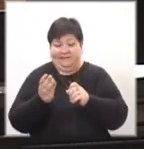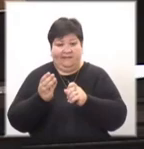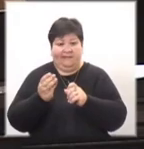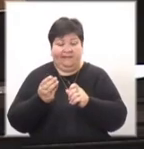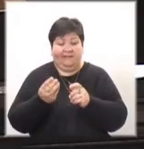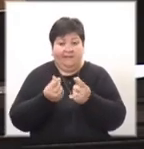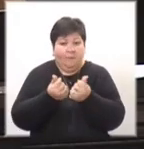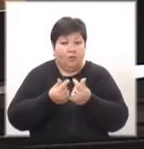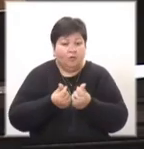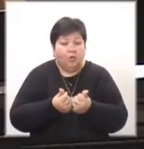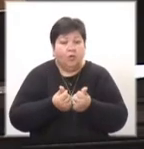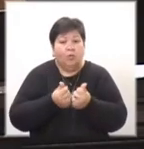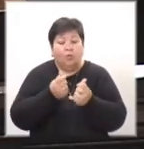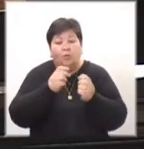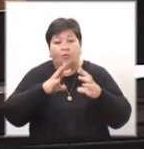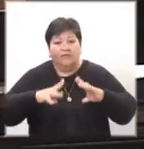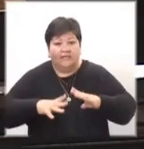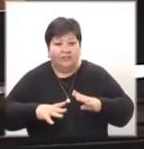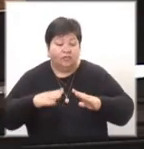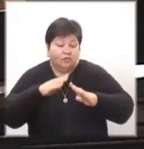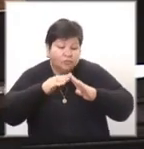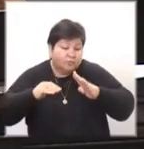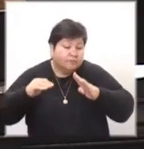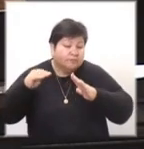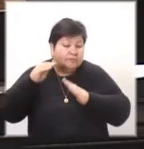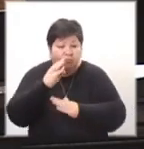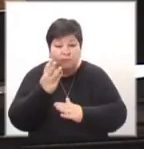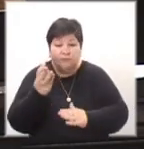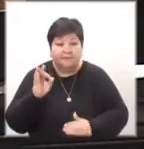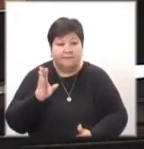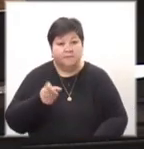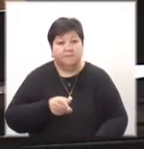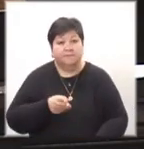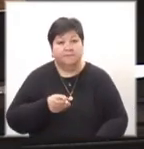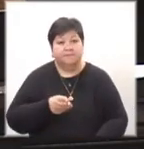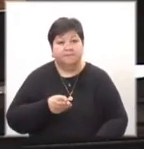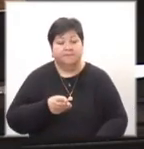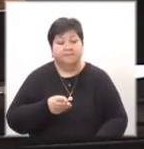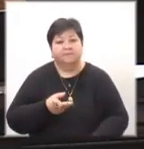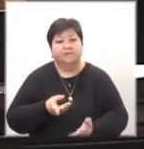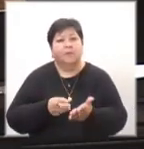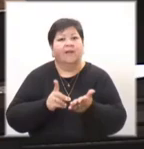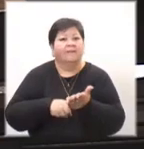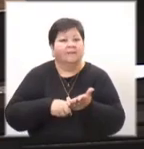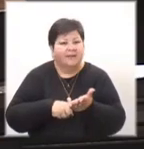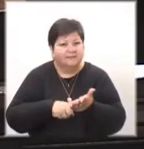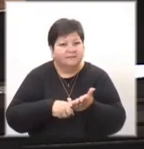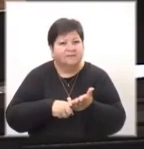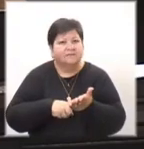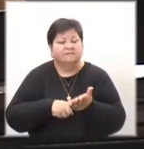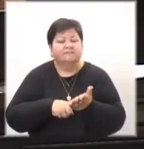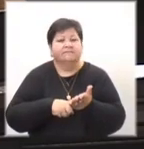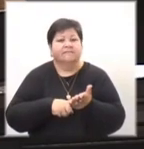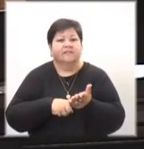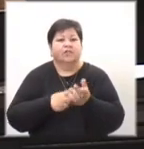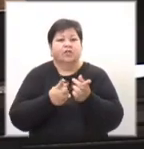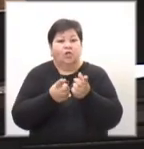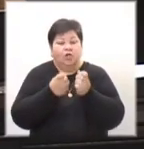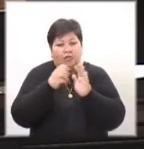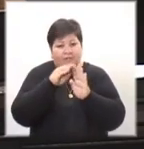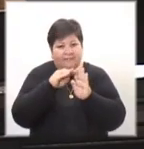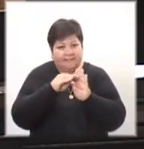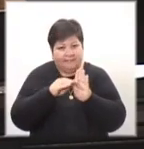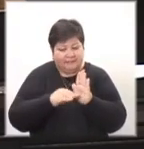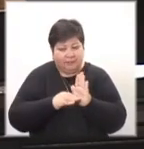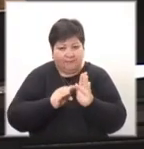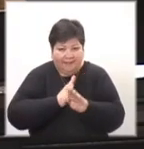llegar a ser superior al 40%. Además, en caso de alcanzar los requisitos para acceder a la